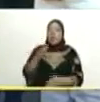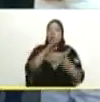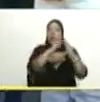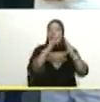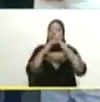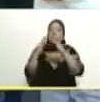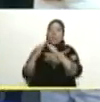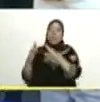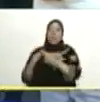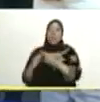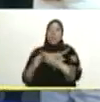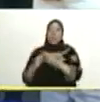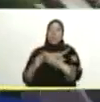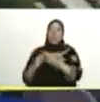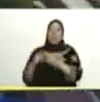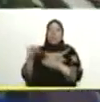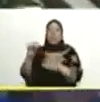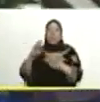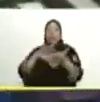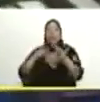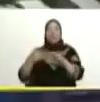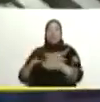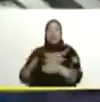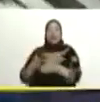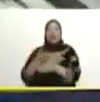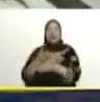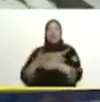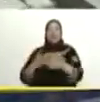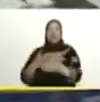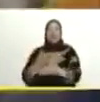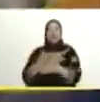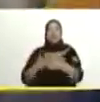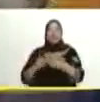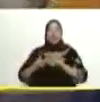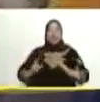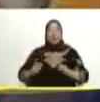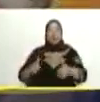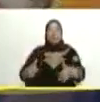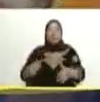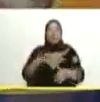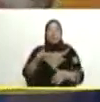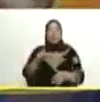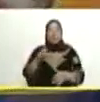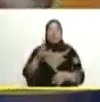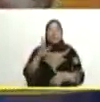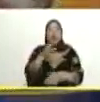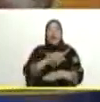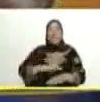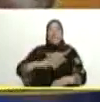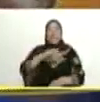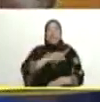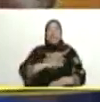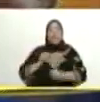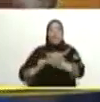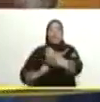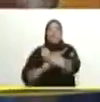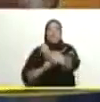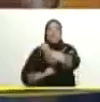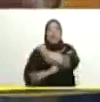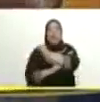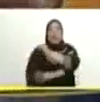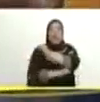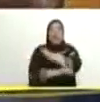barrio Carpintero. Así que, bueno, estamos inaugurando una base de misión con su autorización,